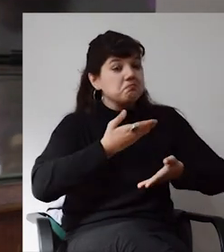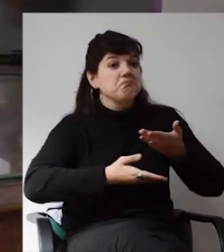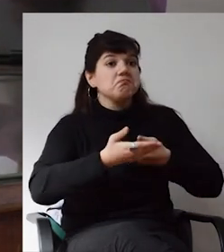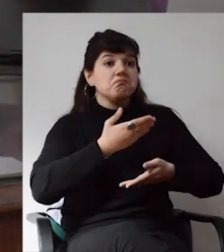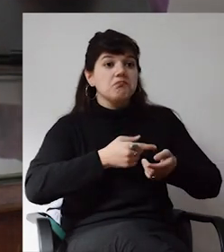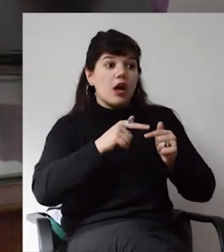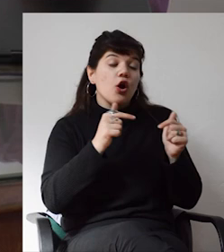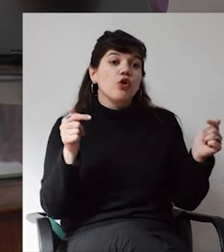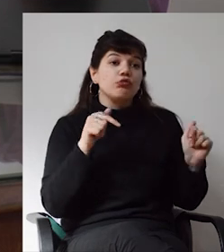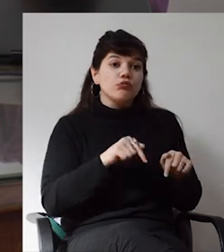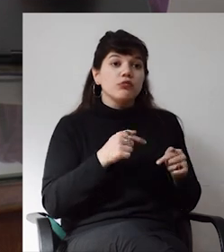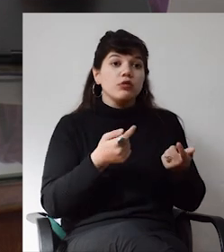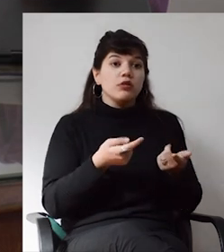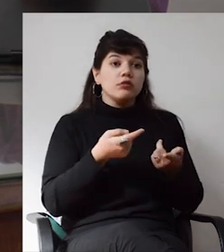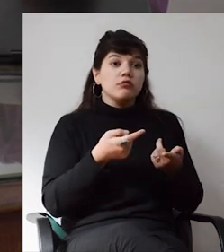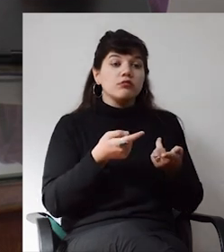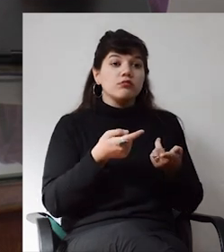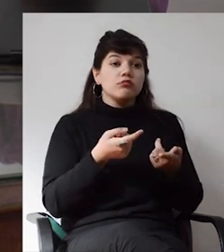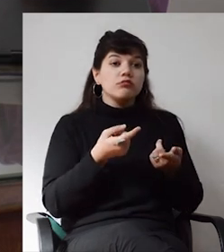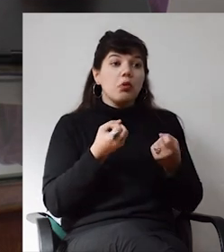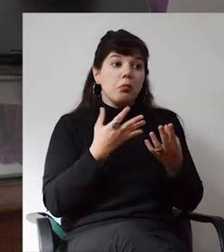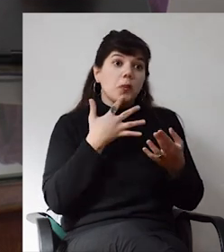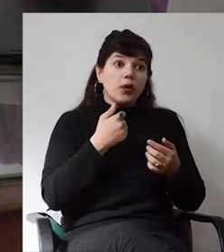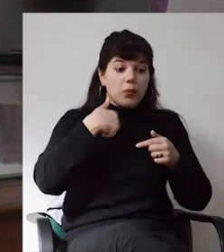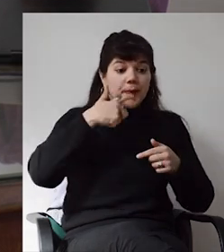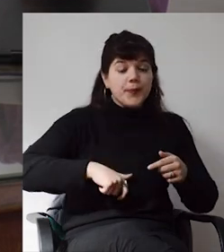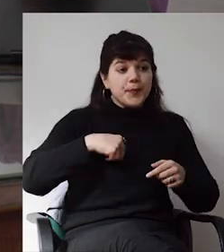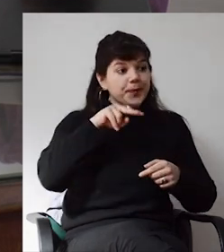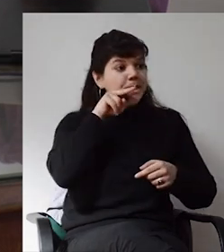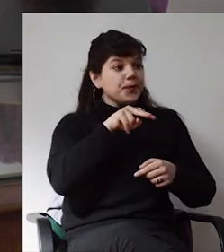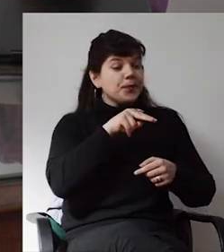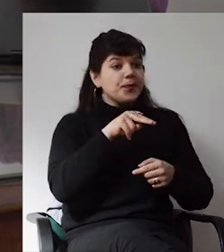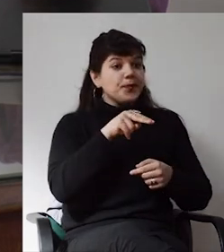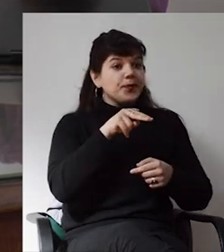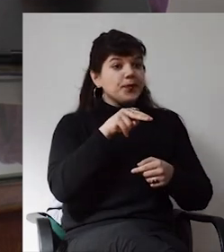de compartir este tipo de cosas, porque son, si uno lo ve